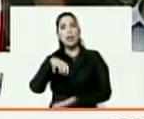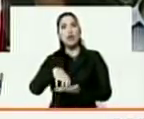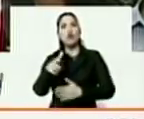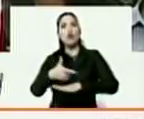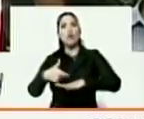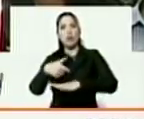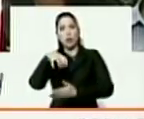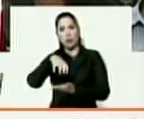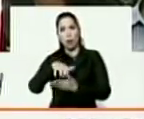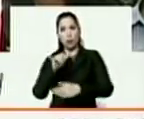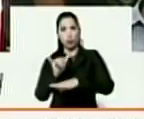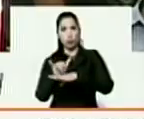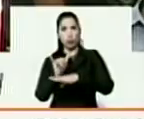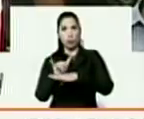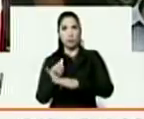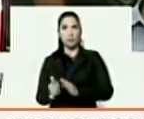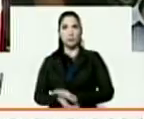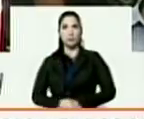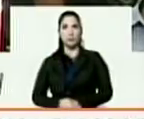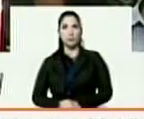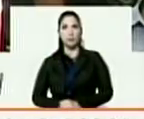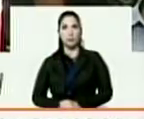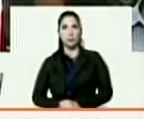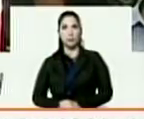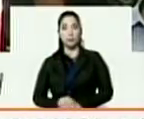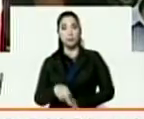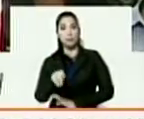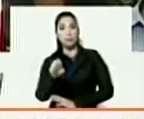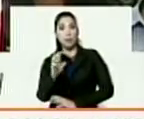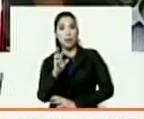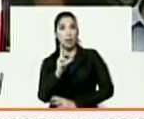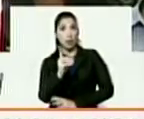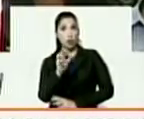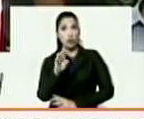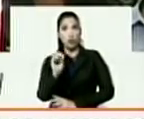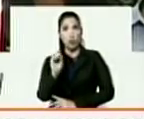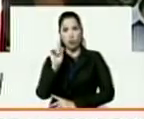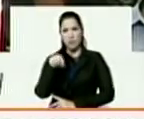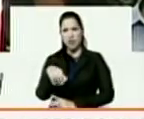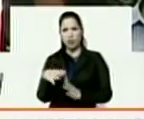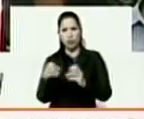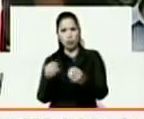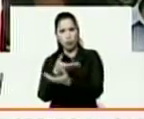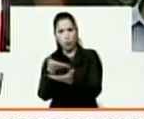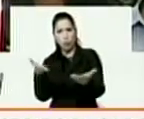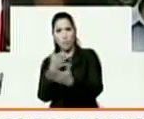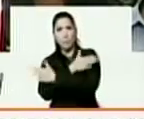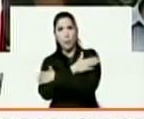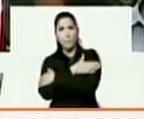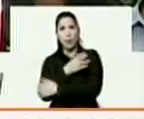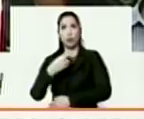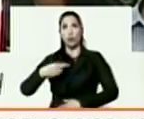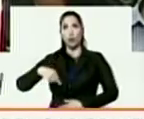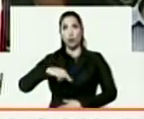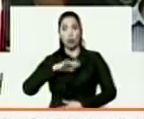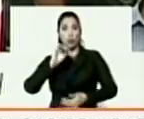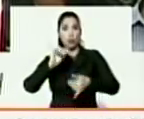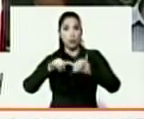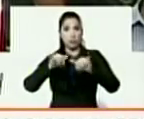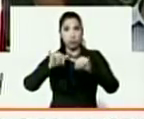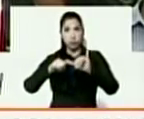rojas pedro carreño todo todos nosotros somos ingenieros ingenieros